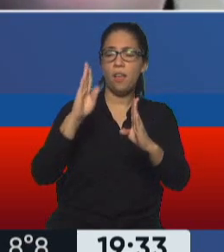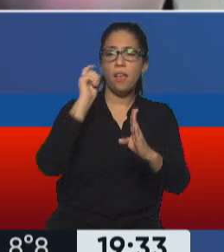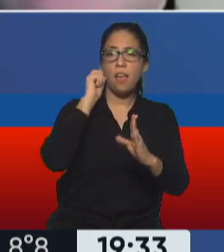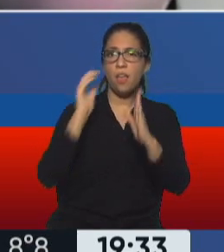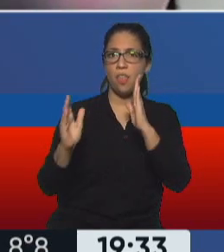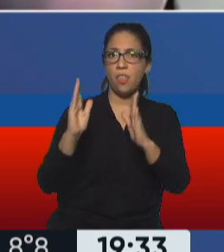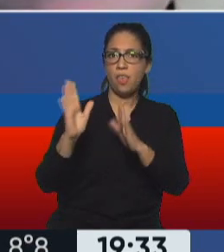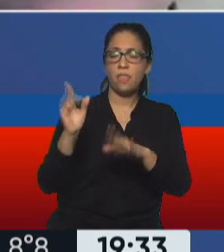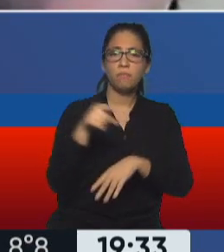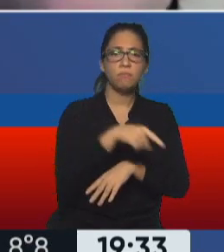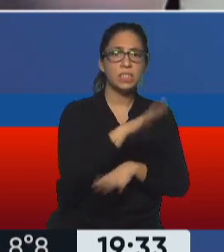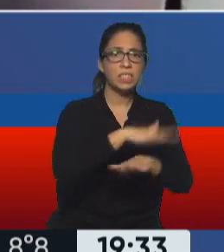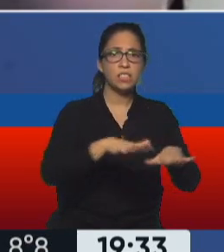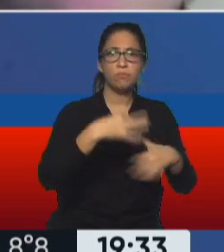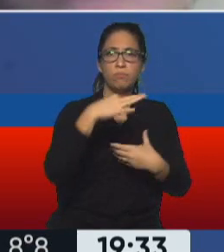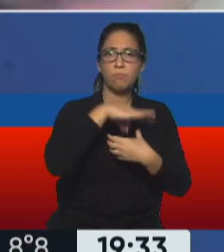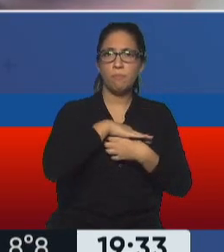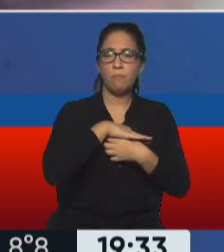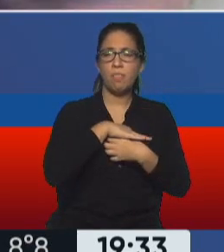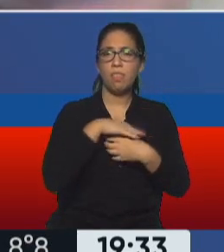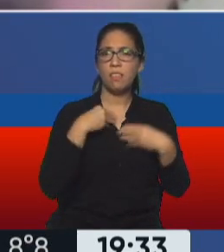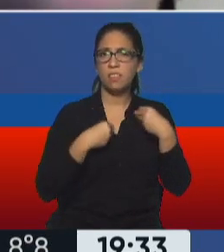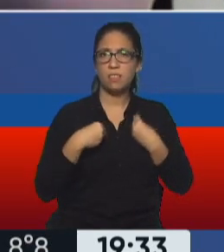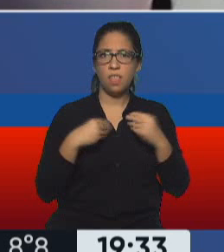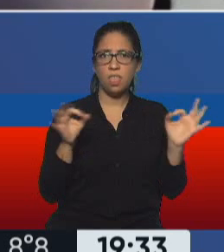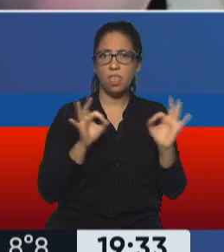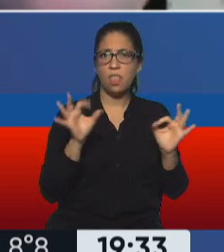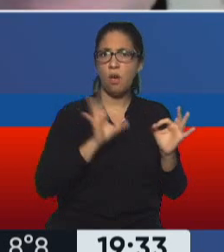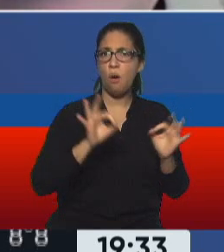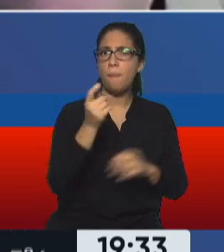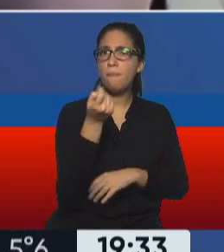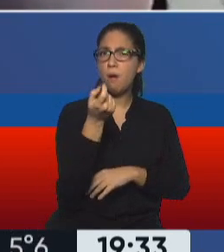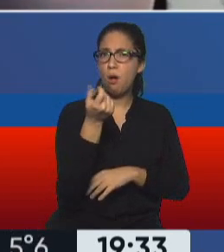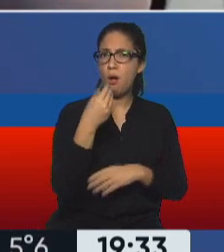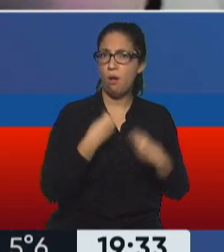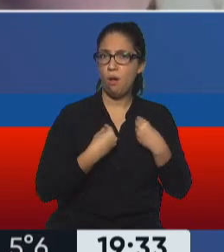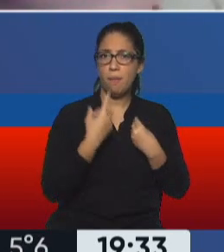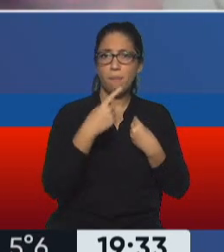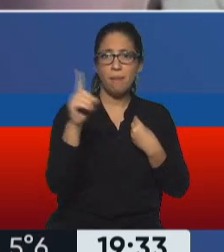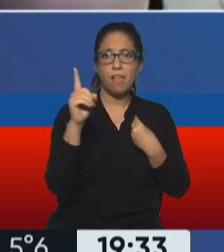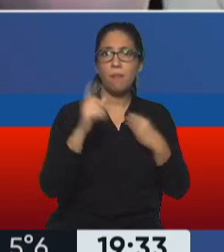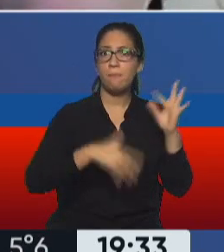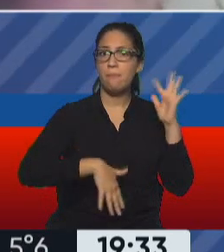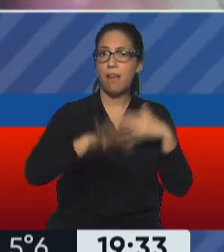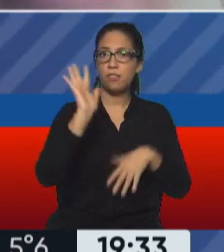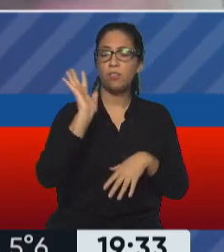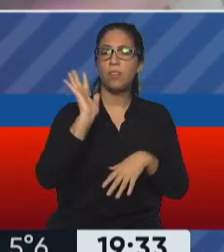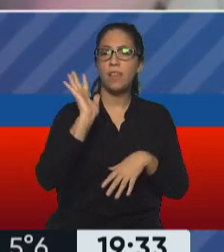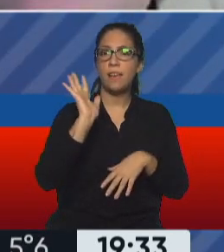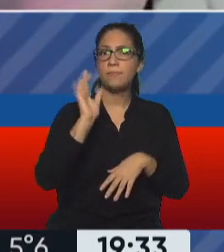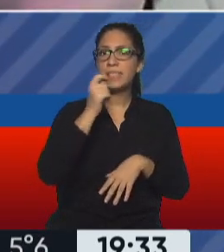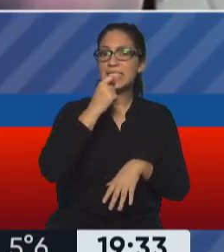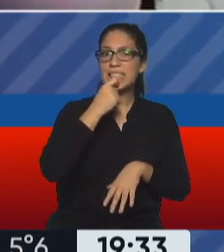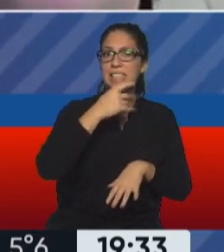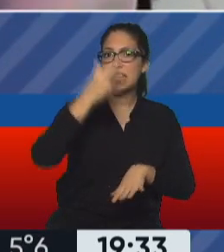su enfermedad en forma asintomática o levemente sintomática, pero hay casos, la mayor parte de ellos con morbilidades previas,